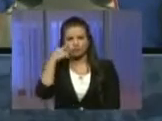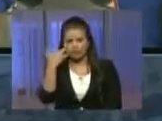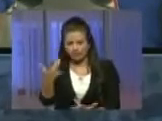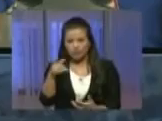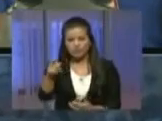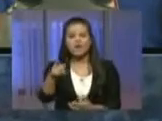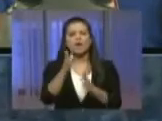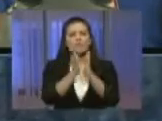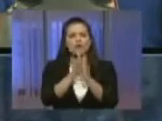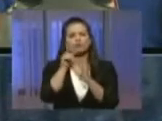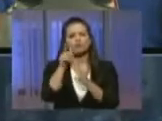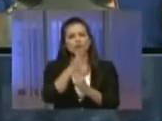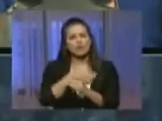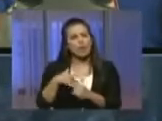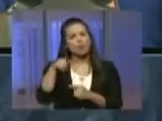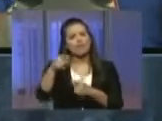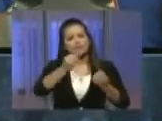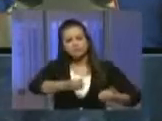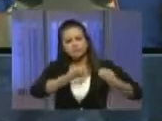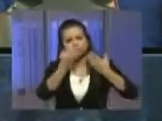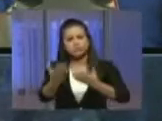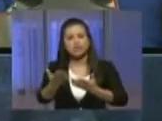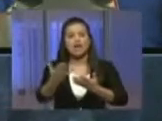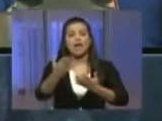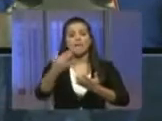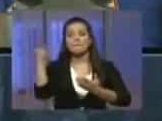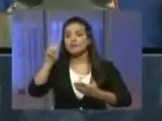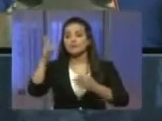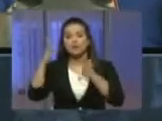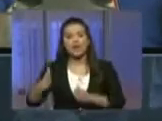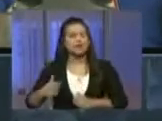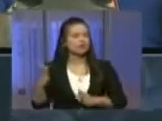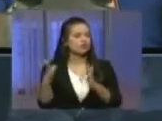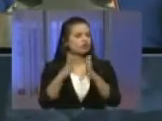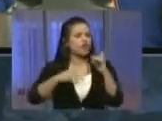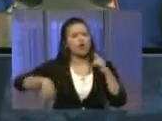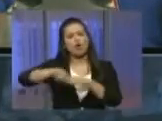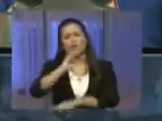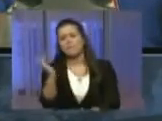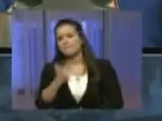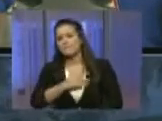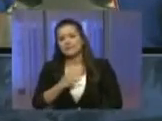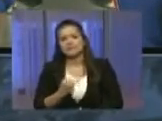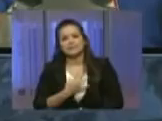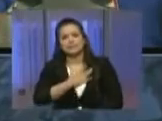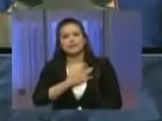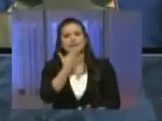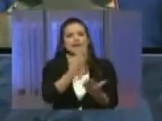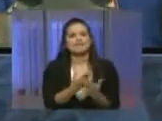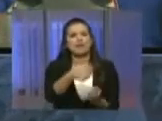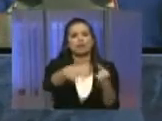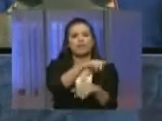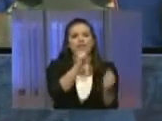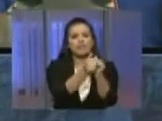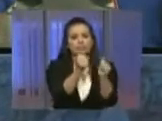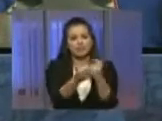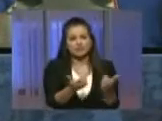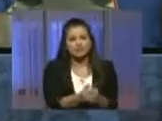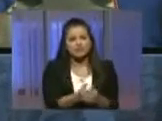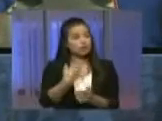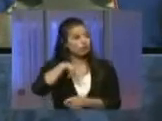toda Venezuela que el pueblo de Venezuela ha vibrado con ustedes atletas que los hemos seguido en